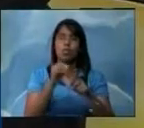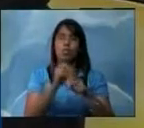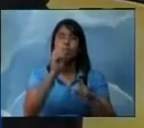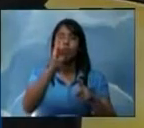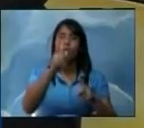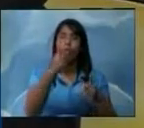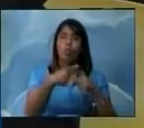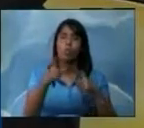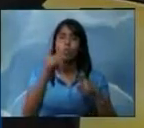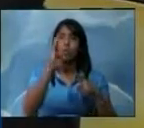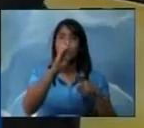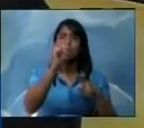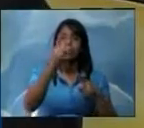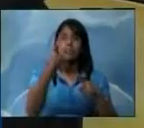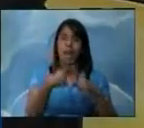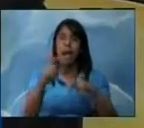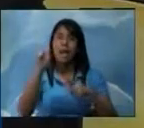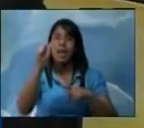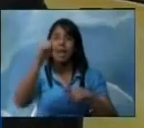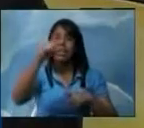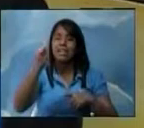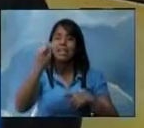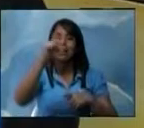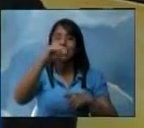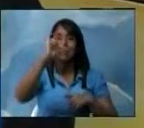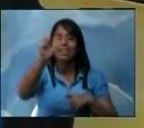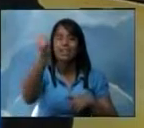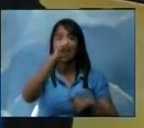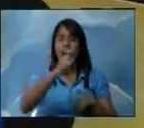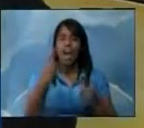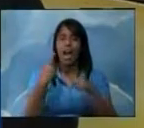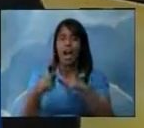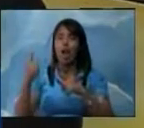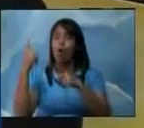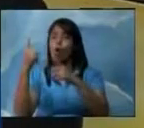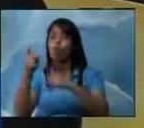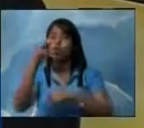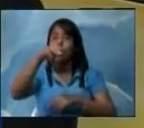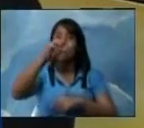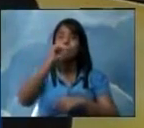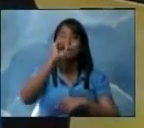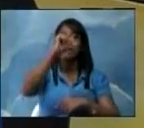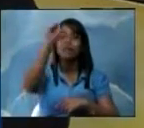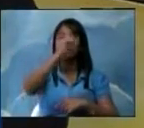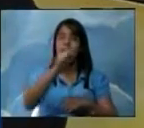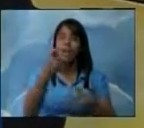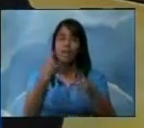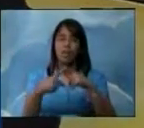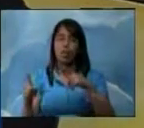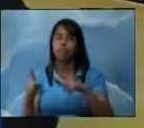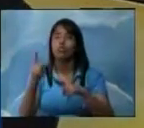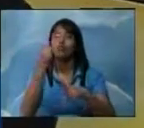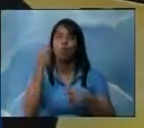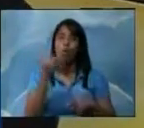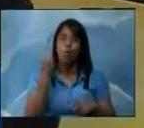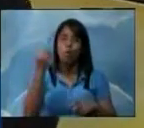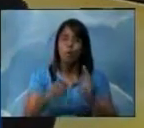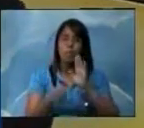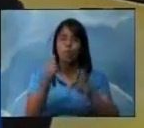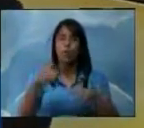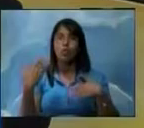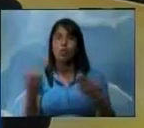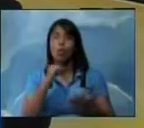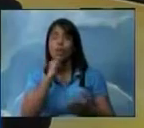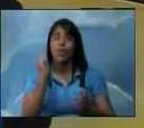Belsasar. A Ananía, Sadrach. A Misael, Mesac. y a Azaría Abednego. ¿Cuál